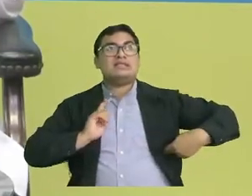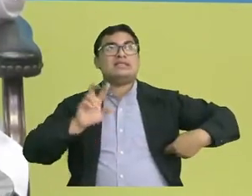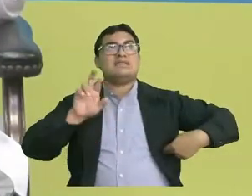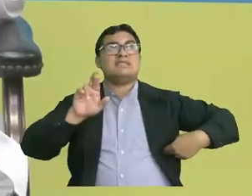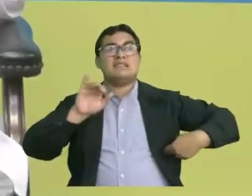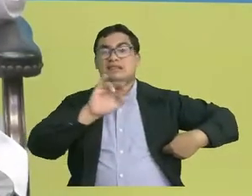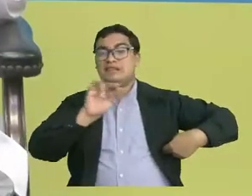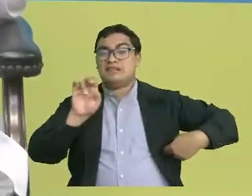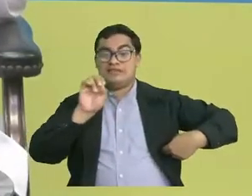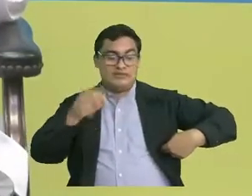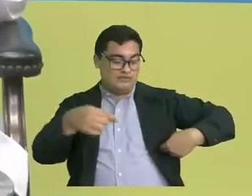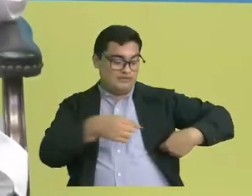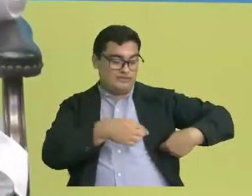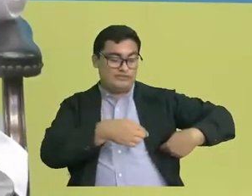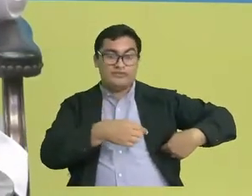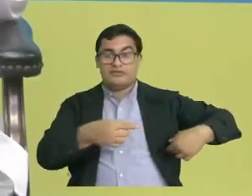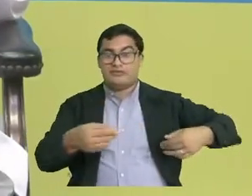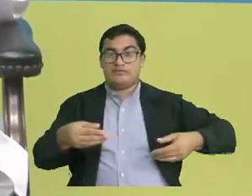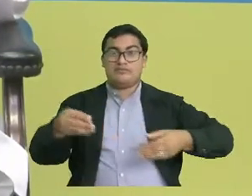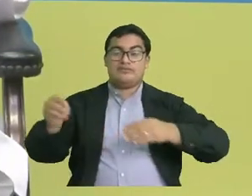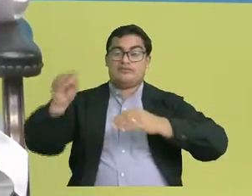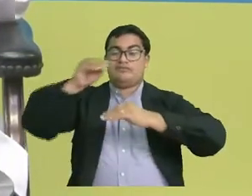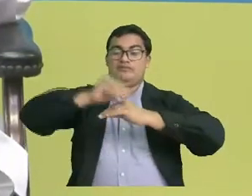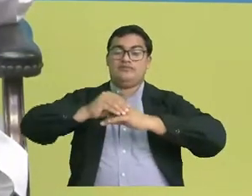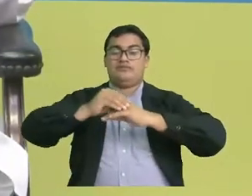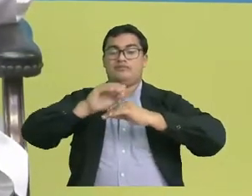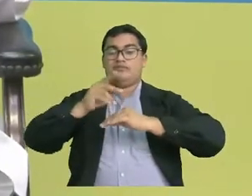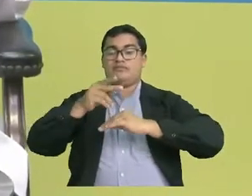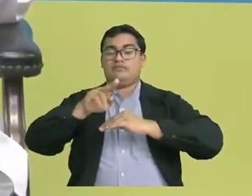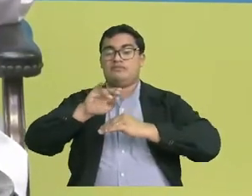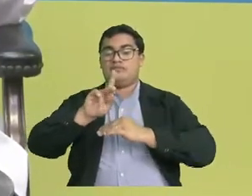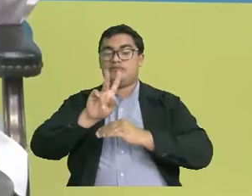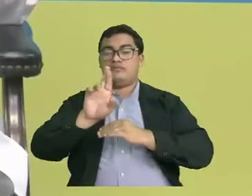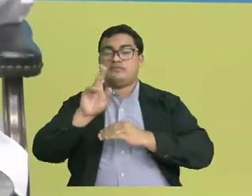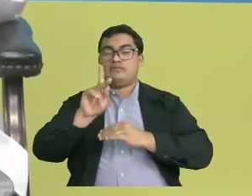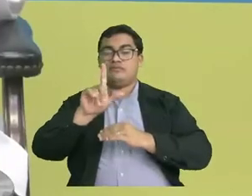riñón. Hiperplasia se refiere a que las células